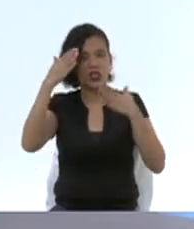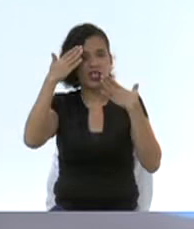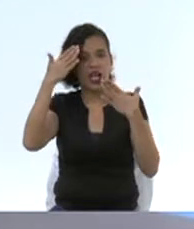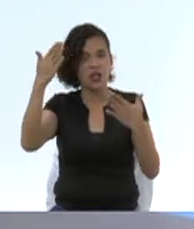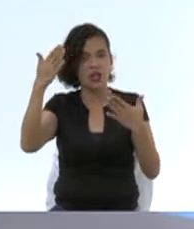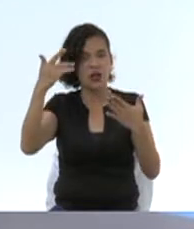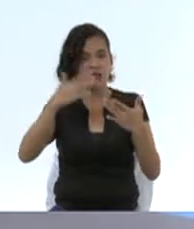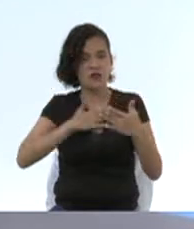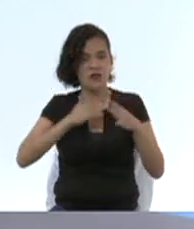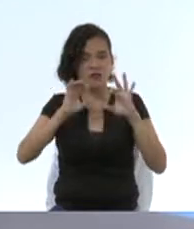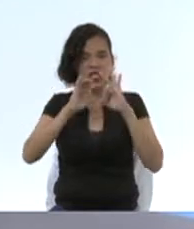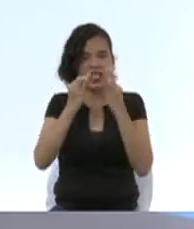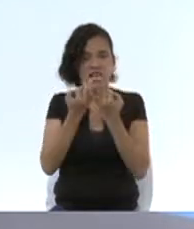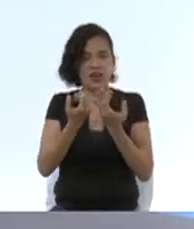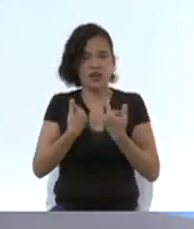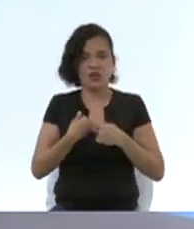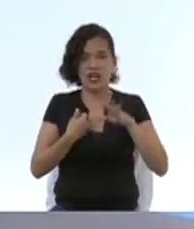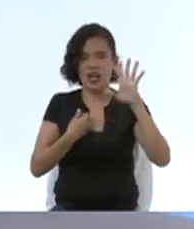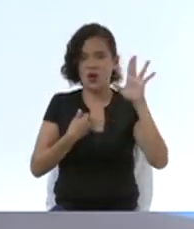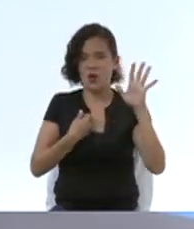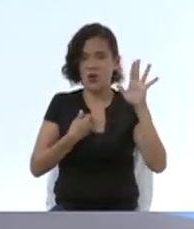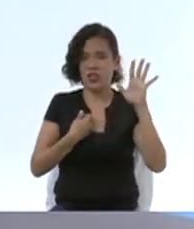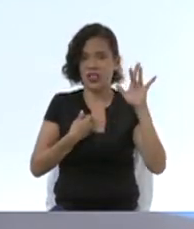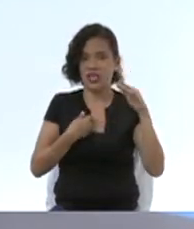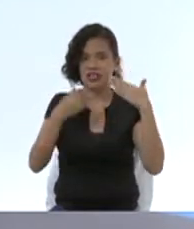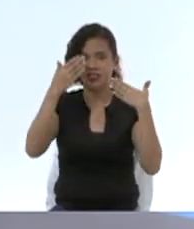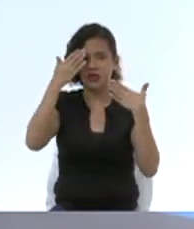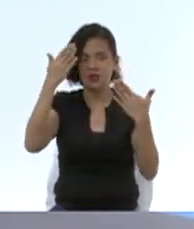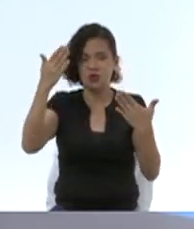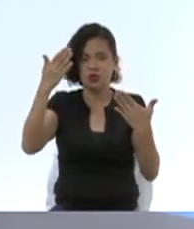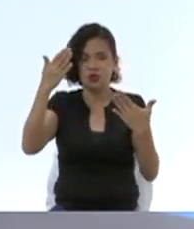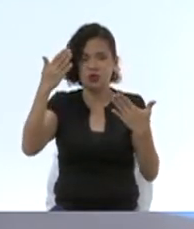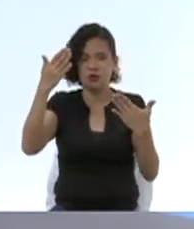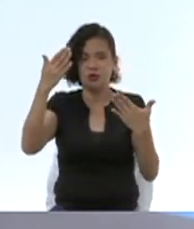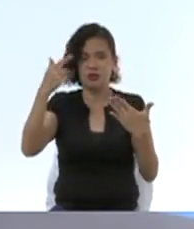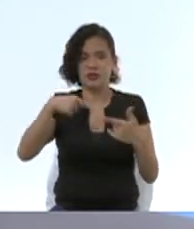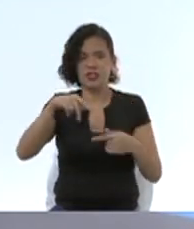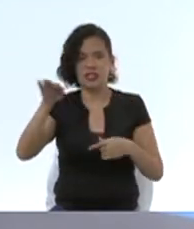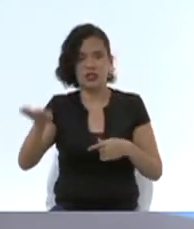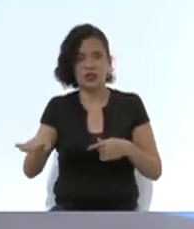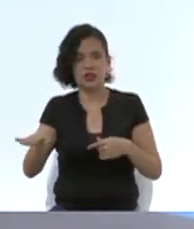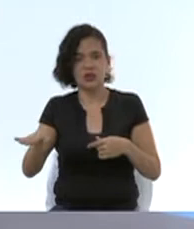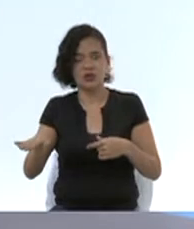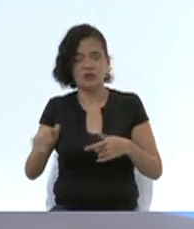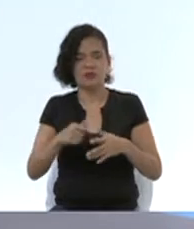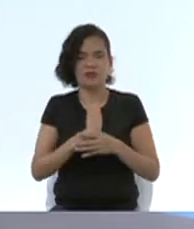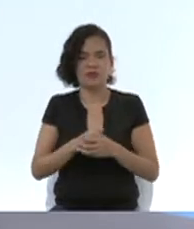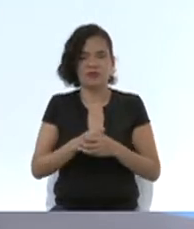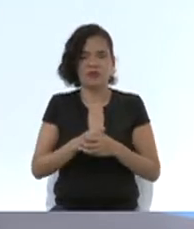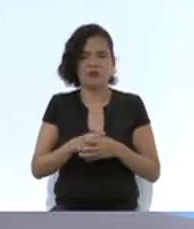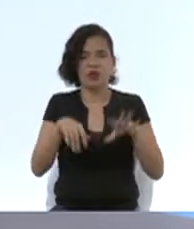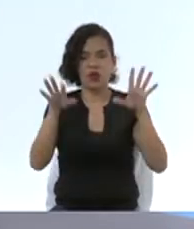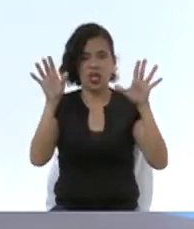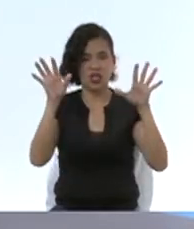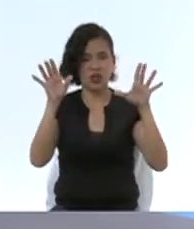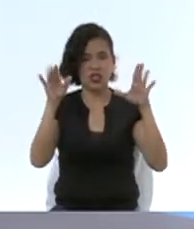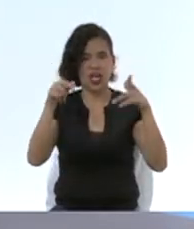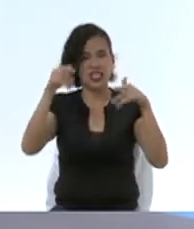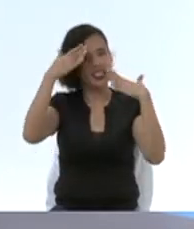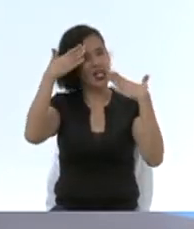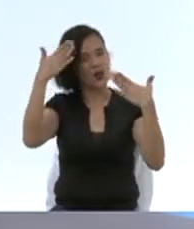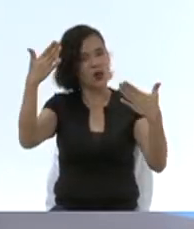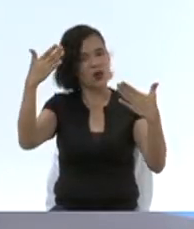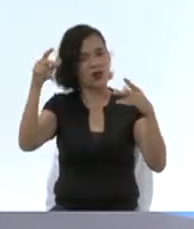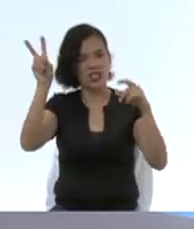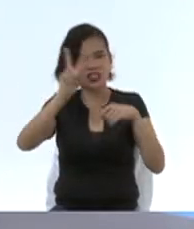mi familia y con la otra saludo a los pequeños y con las dos saludo